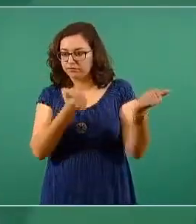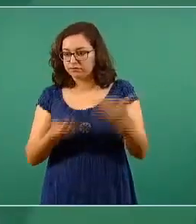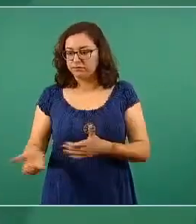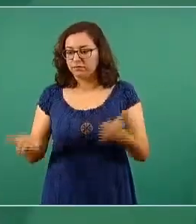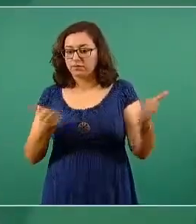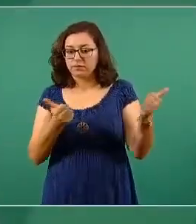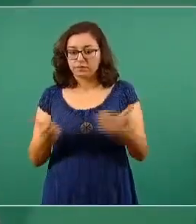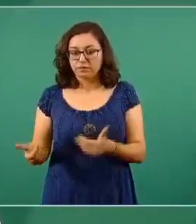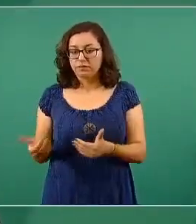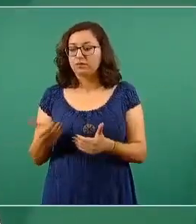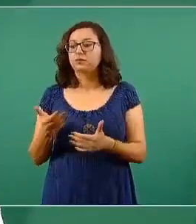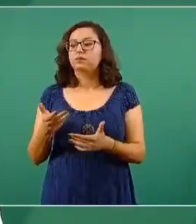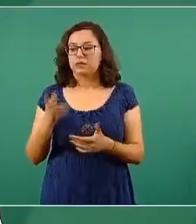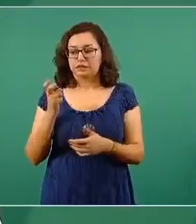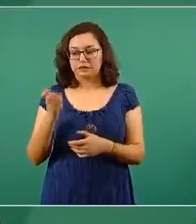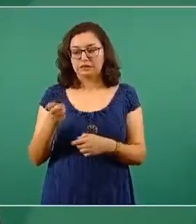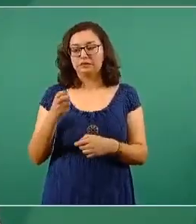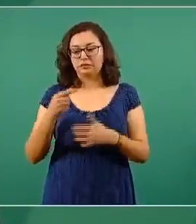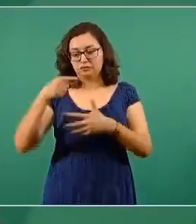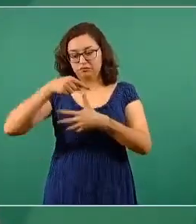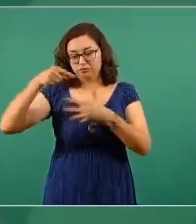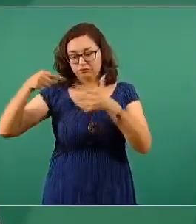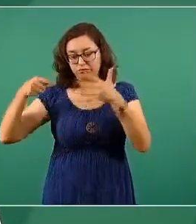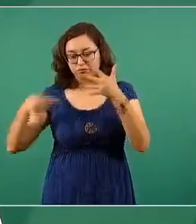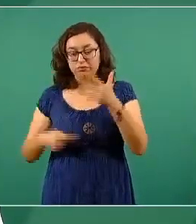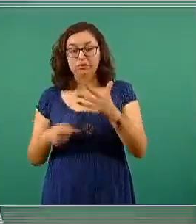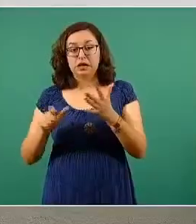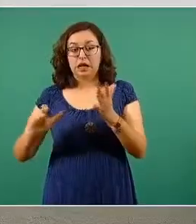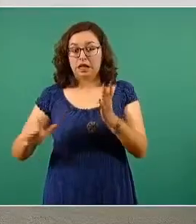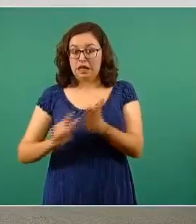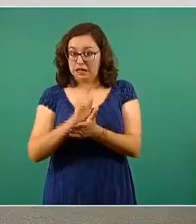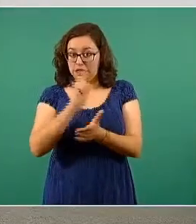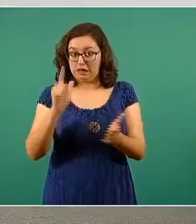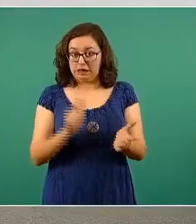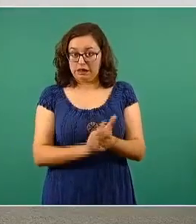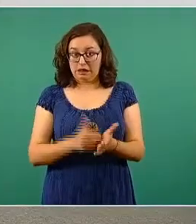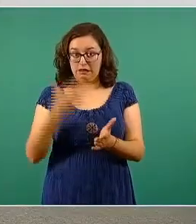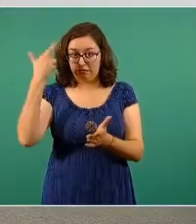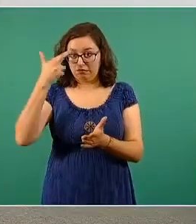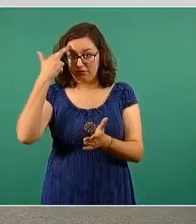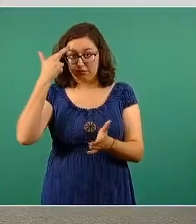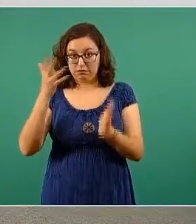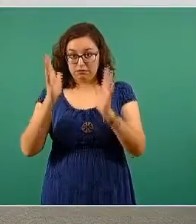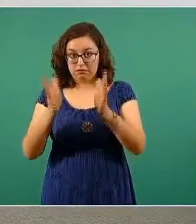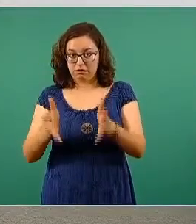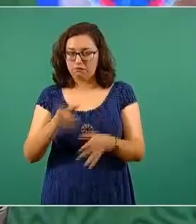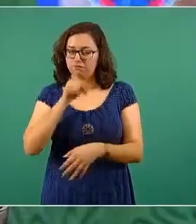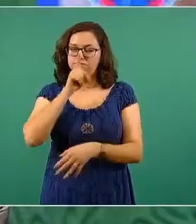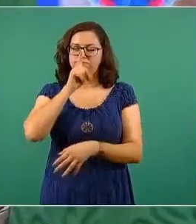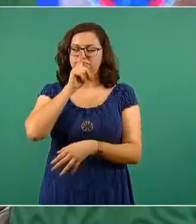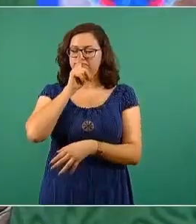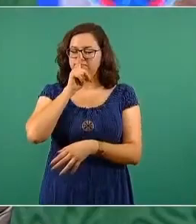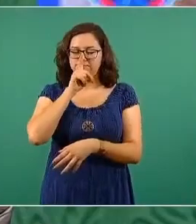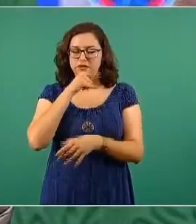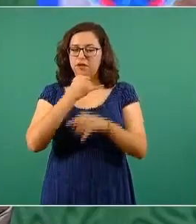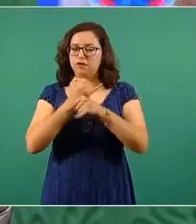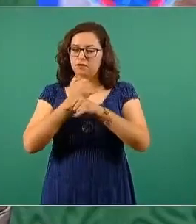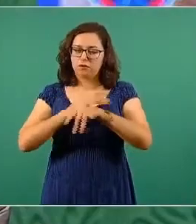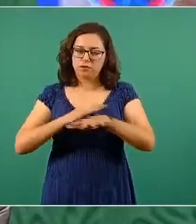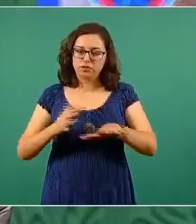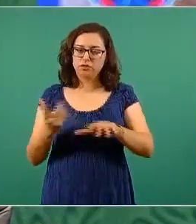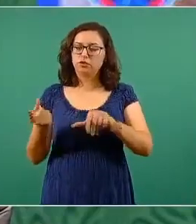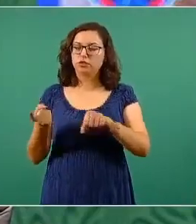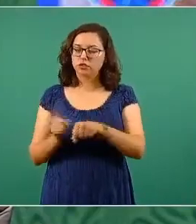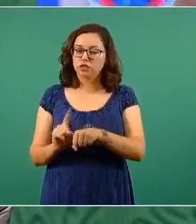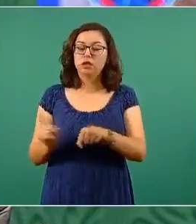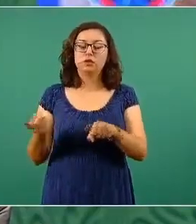entonces esto se va a mantener, no está escrito en piedra tampoco, sabemos que en función de la información tanto internacional como nacional, que se va generando día